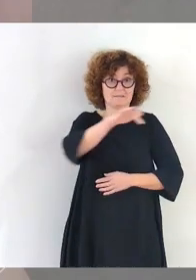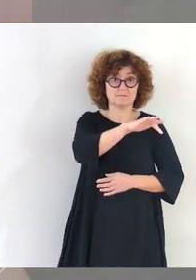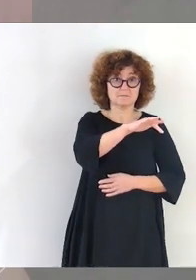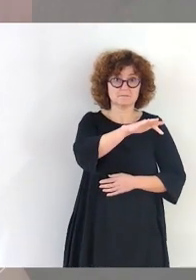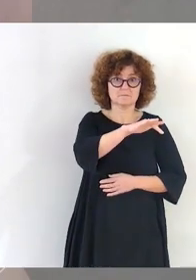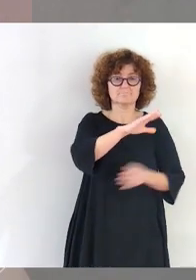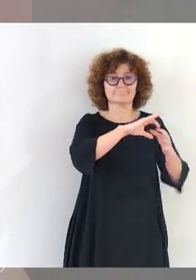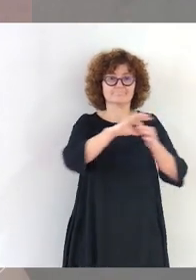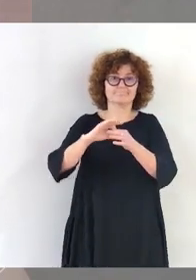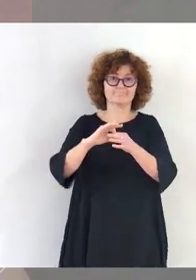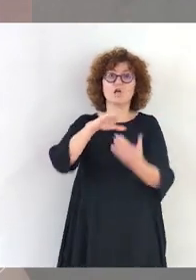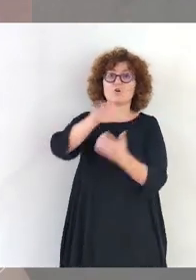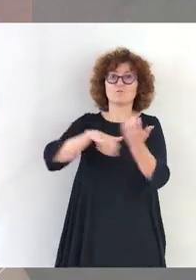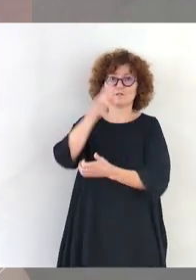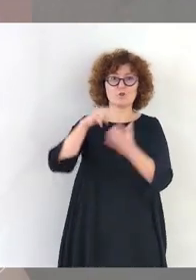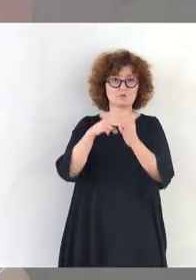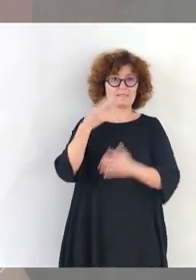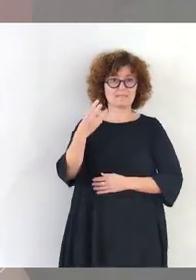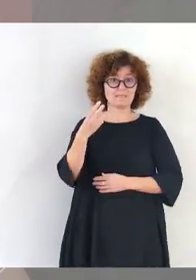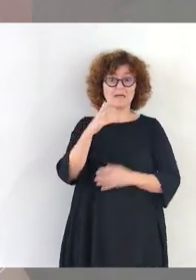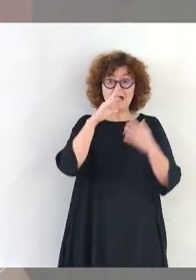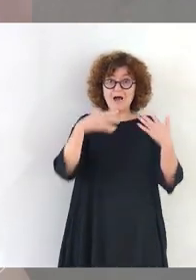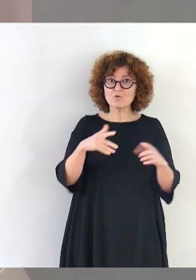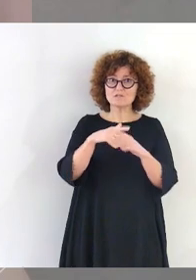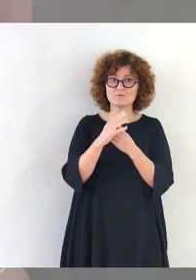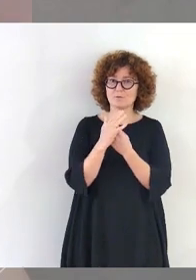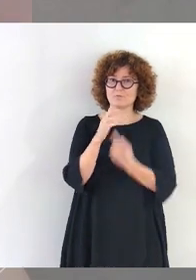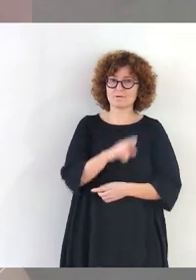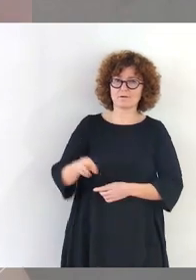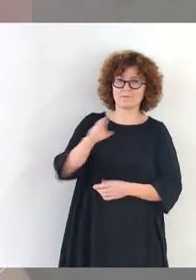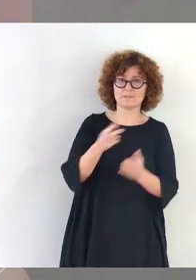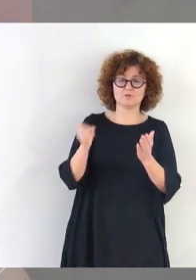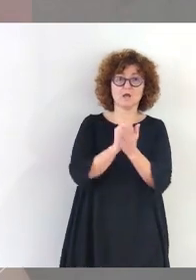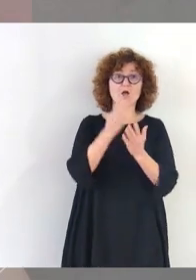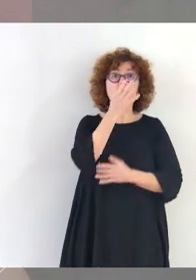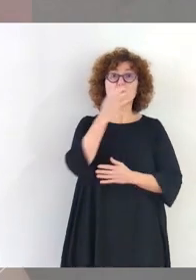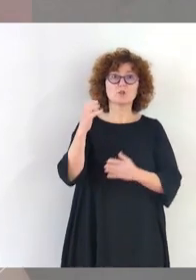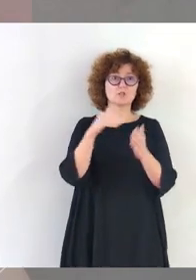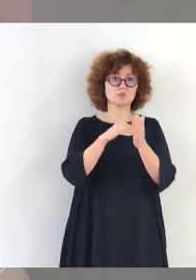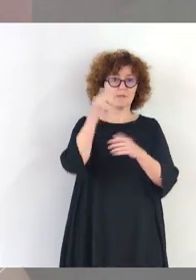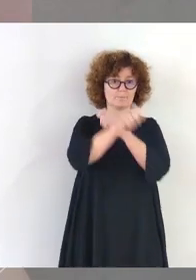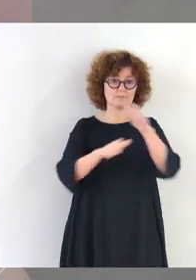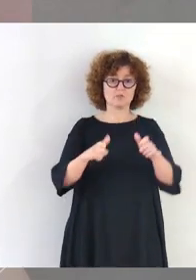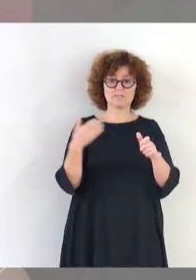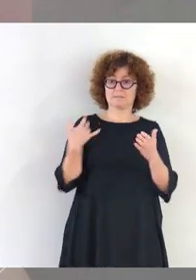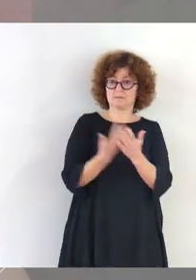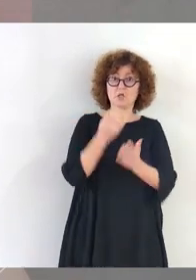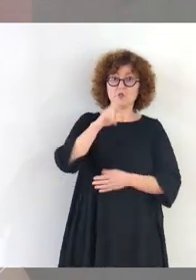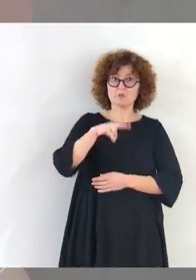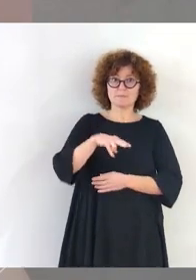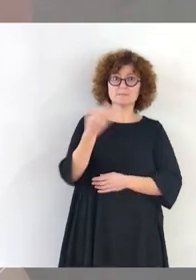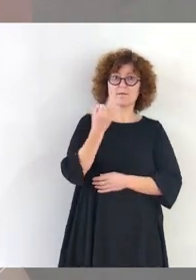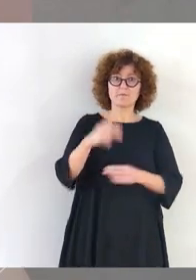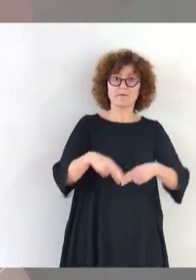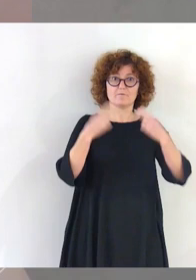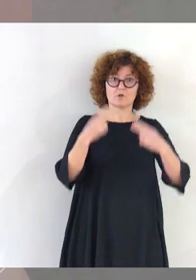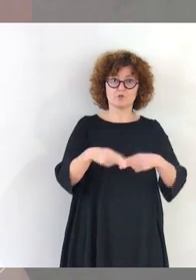el conflicto 2003 se está repitiendo y estamos viendo que 400.000 personas en los últimos dos meses han tenido que cruzar la frontera